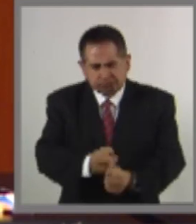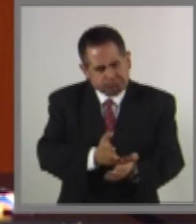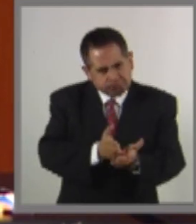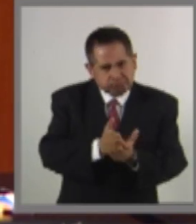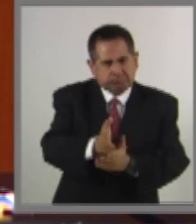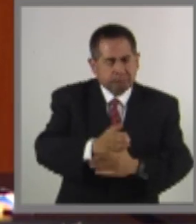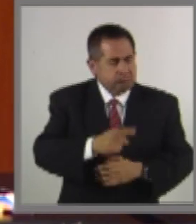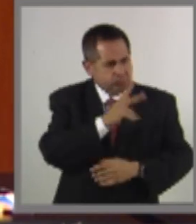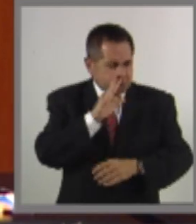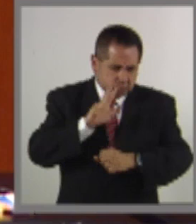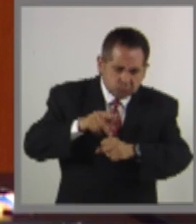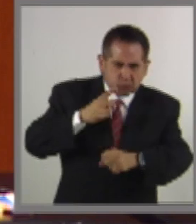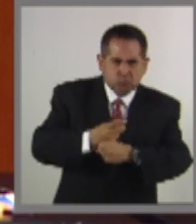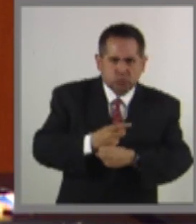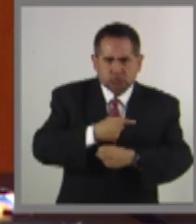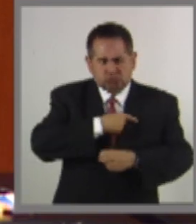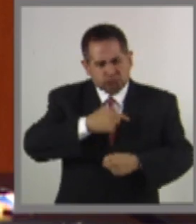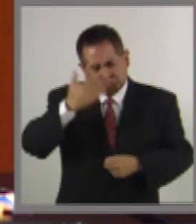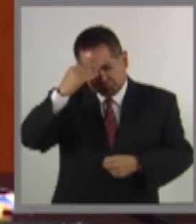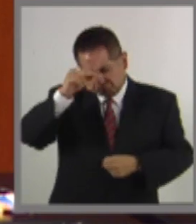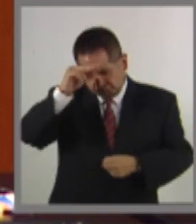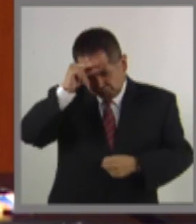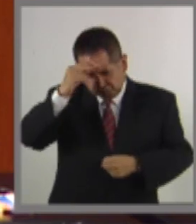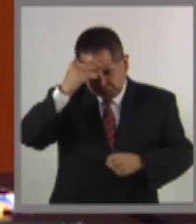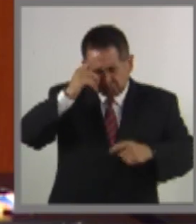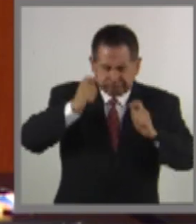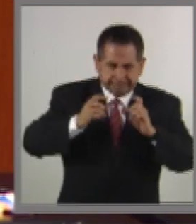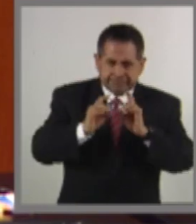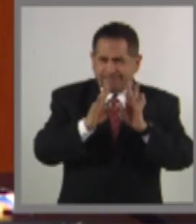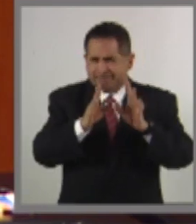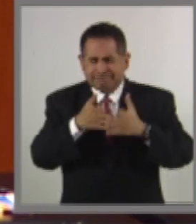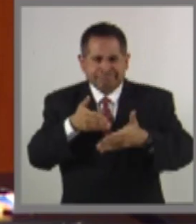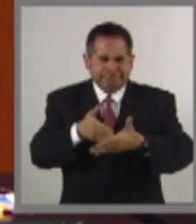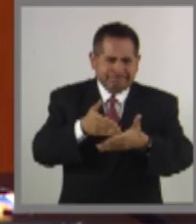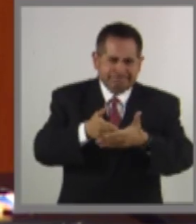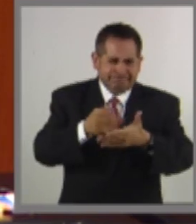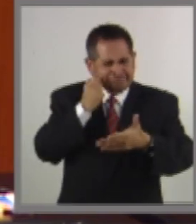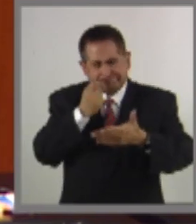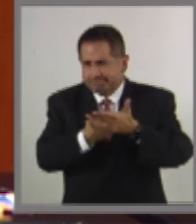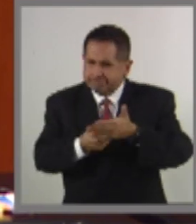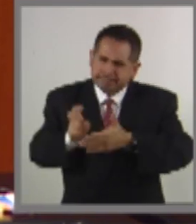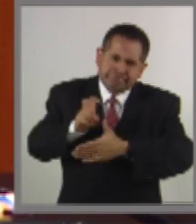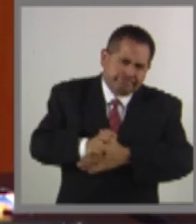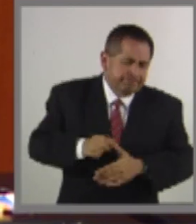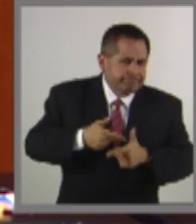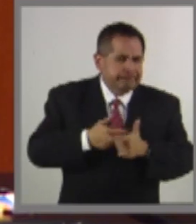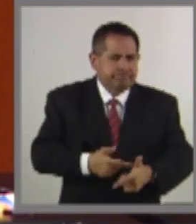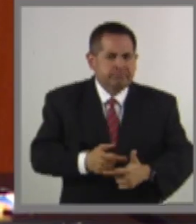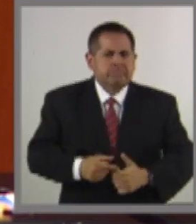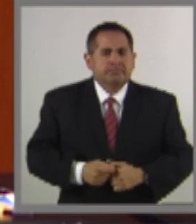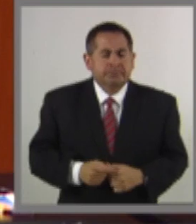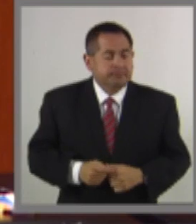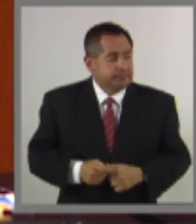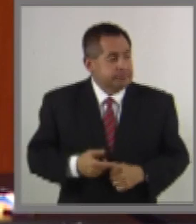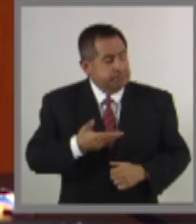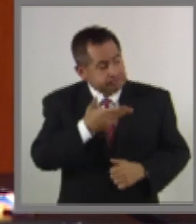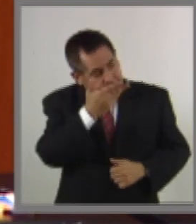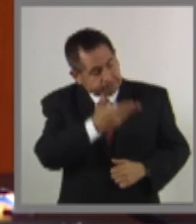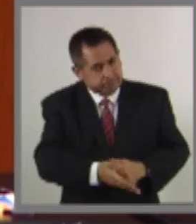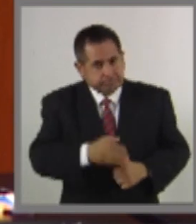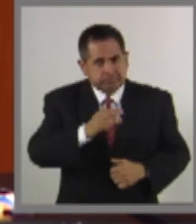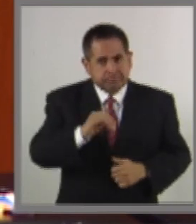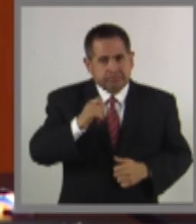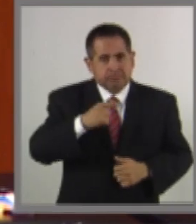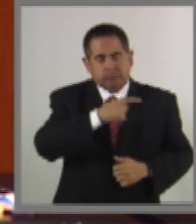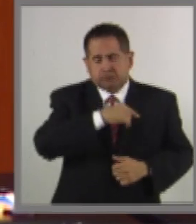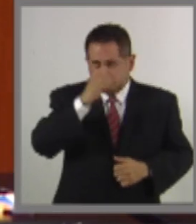tu voluntad, tu capacidad para superar algunas adversidades que se te han presentado. Miguel, has